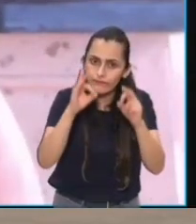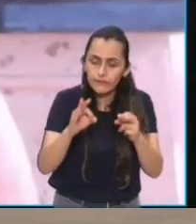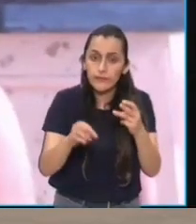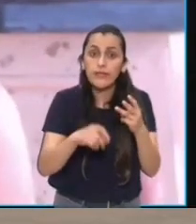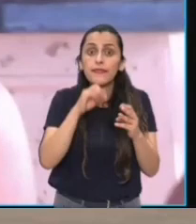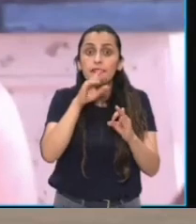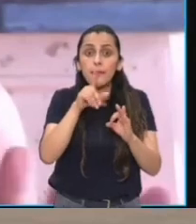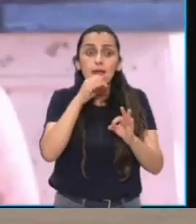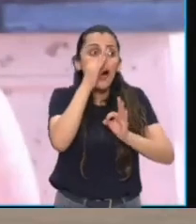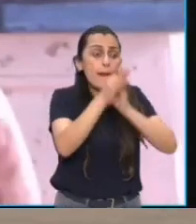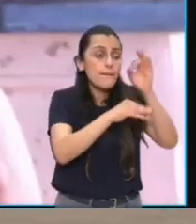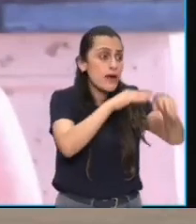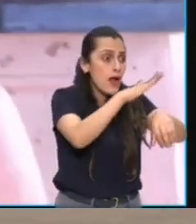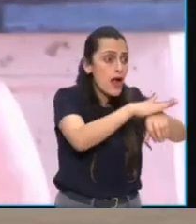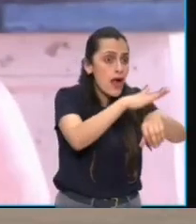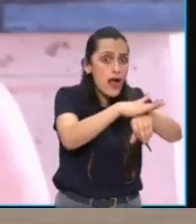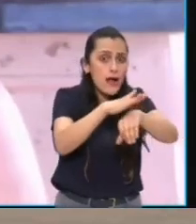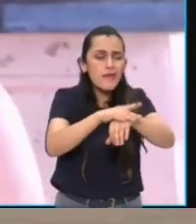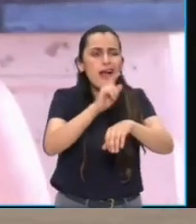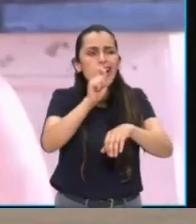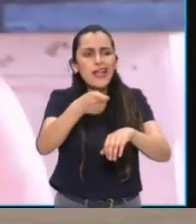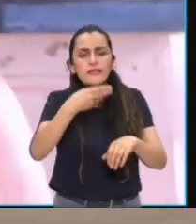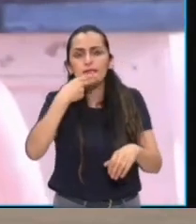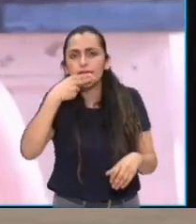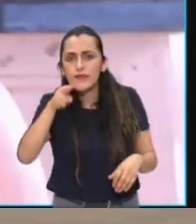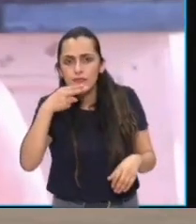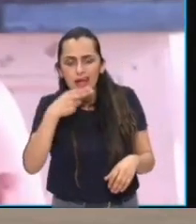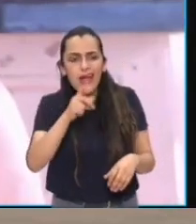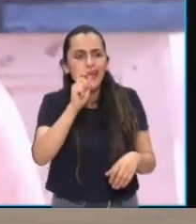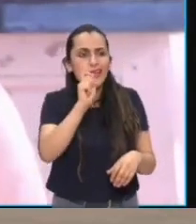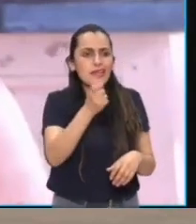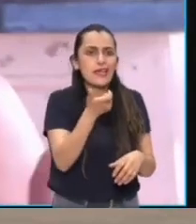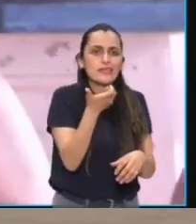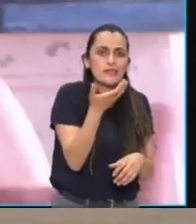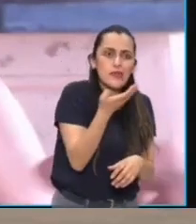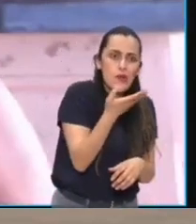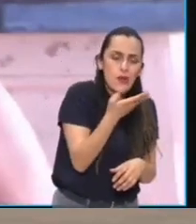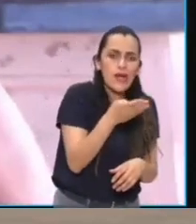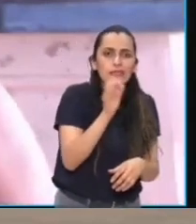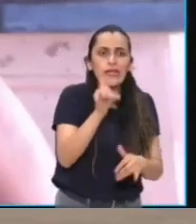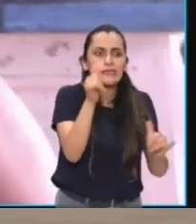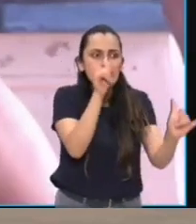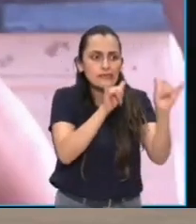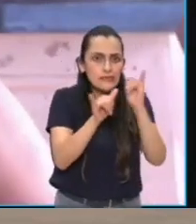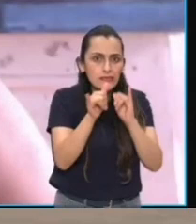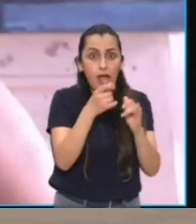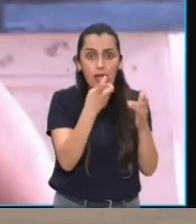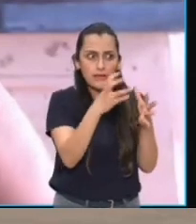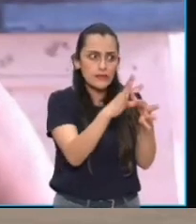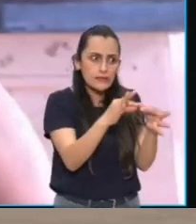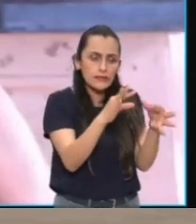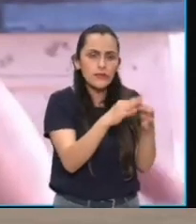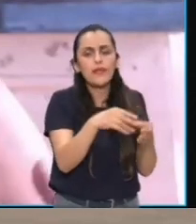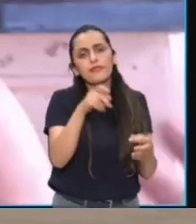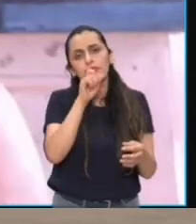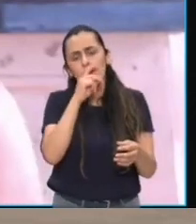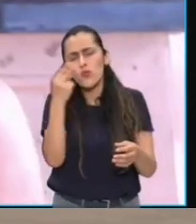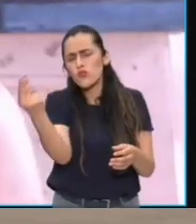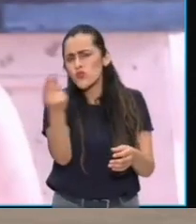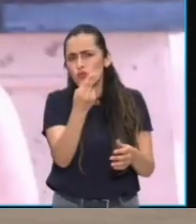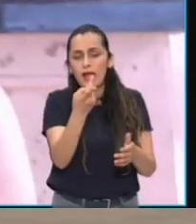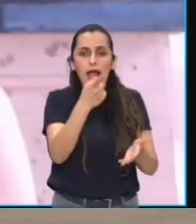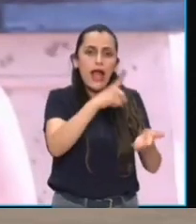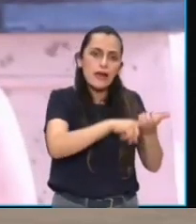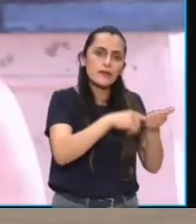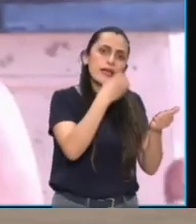las personas de lo que significa fumar, beber, drogarse, etcétera. Urge también que desde las escuelas se retomen